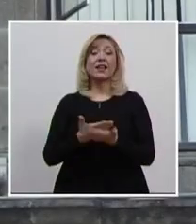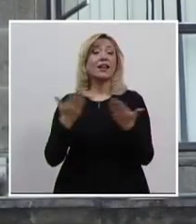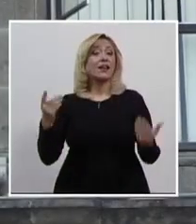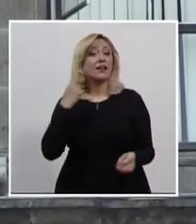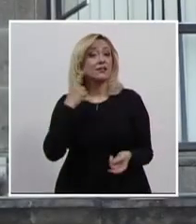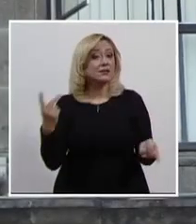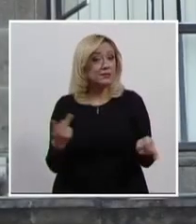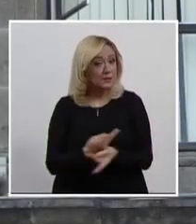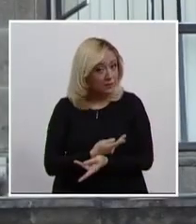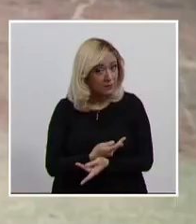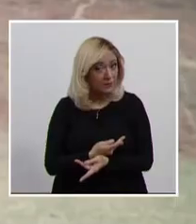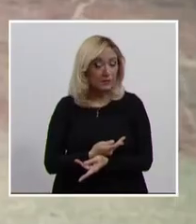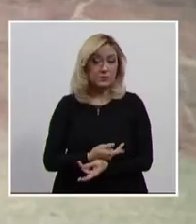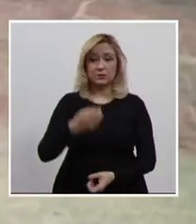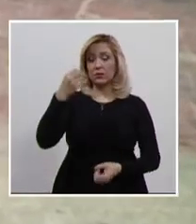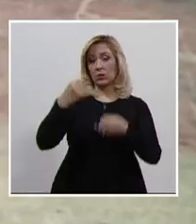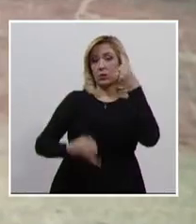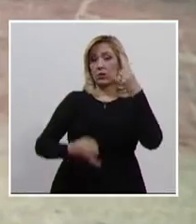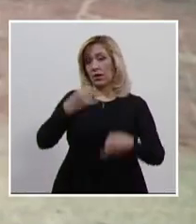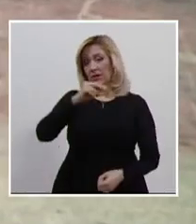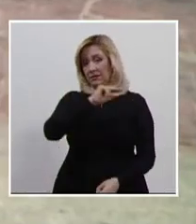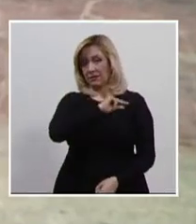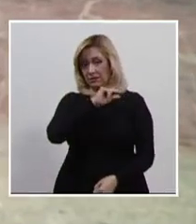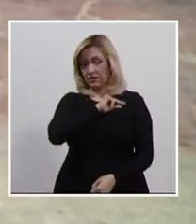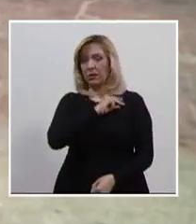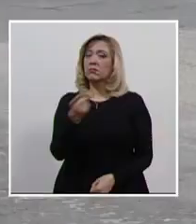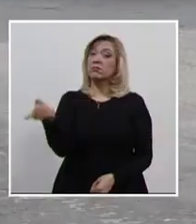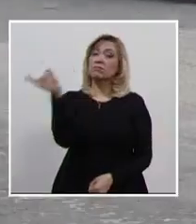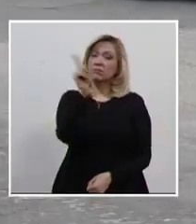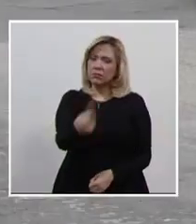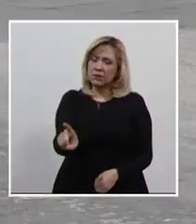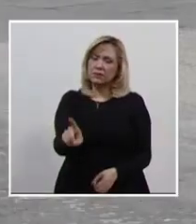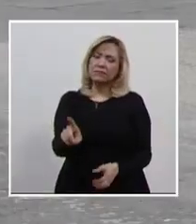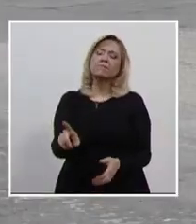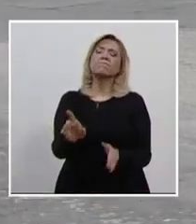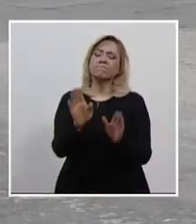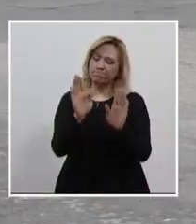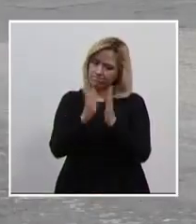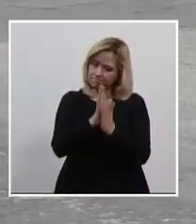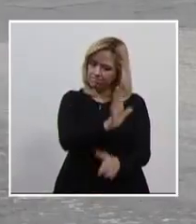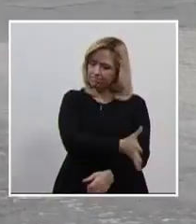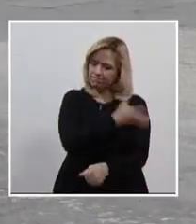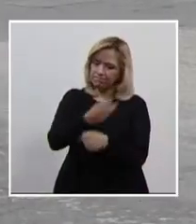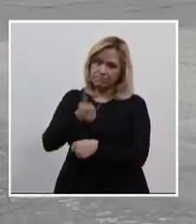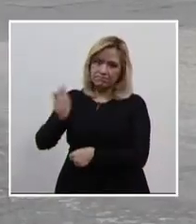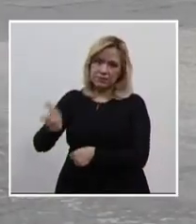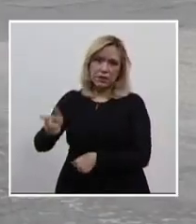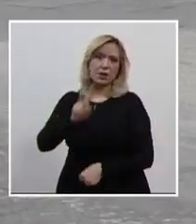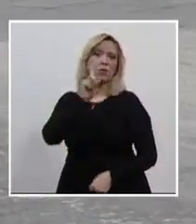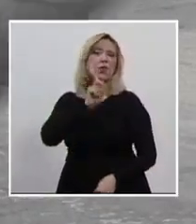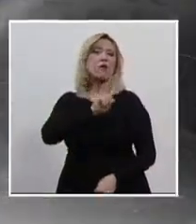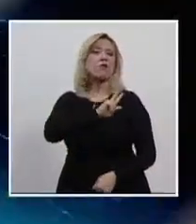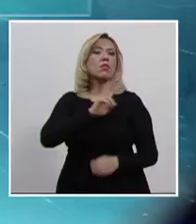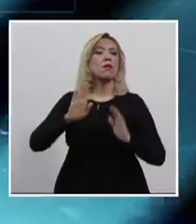Al regresar, Juzgado de Distrito ordenó restituir pensión a viuda de un militar.